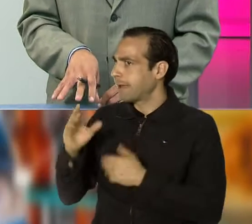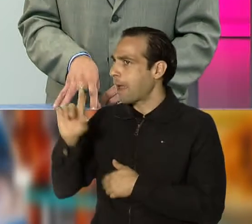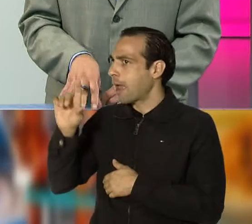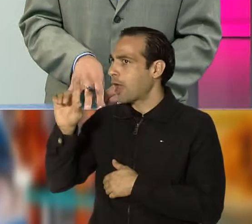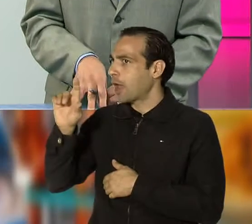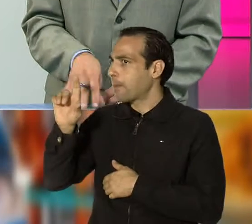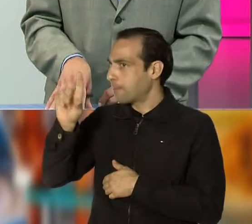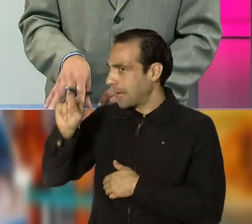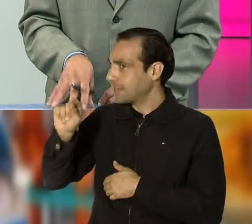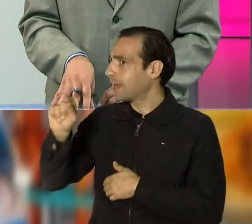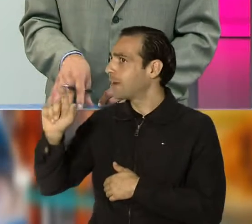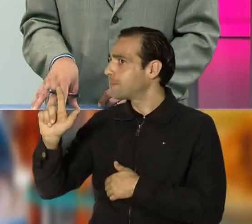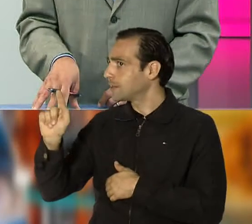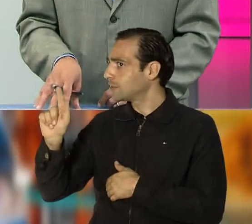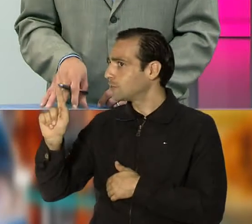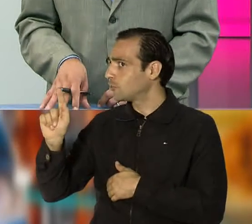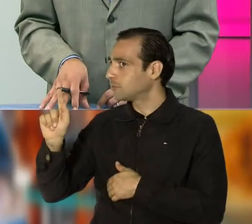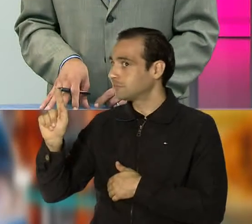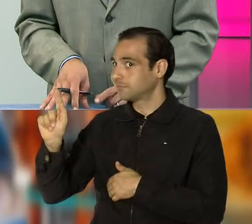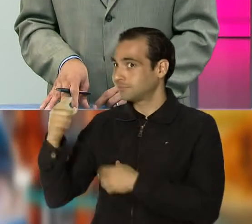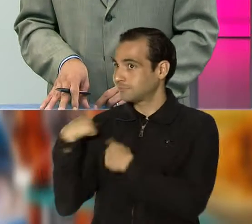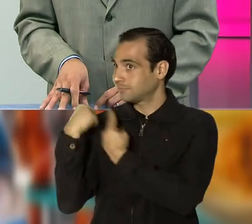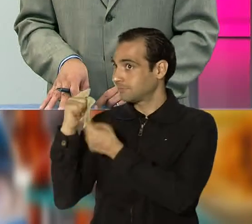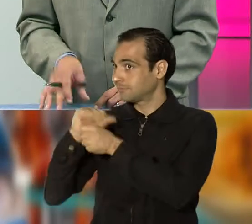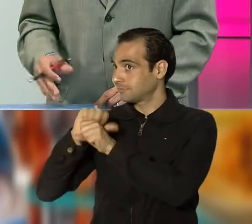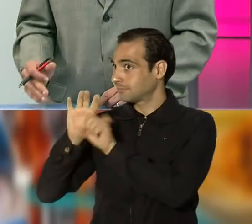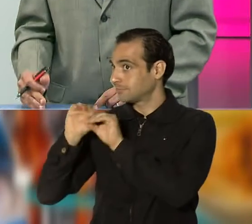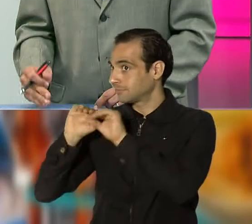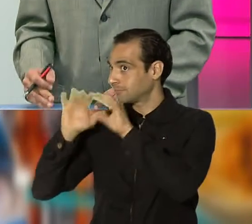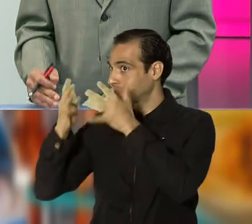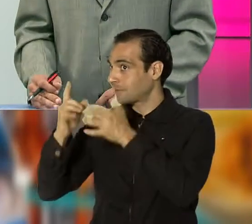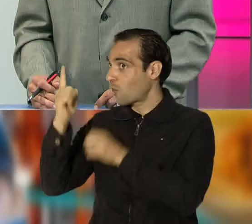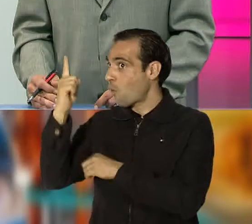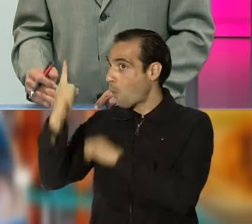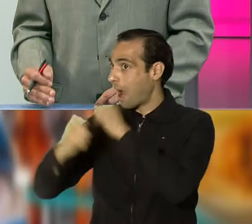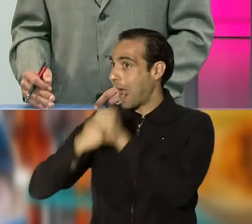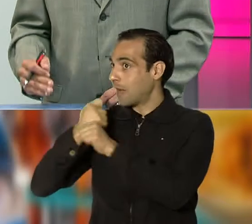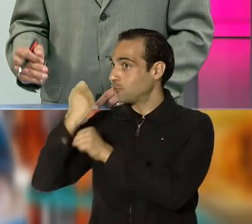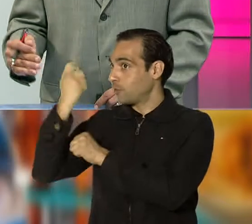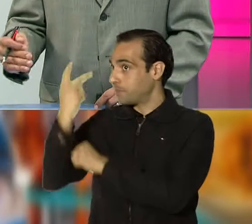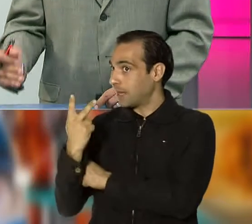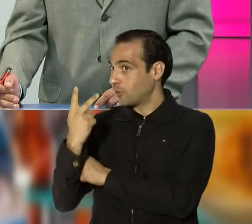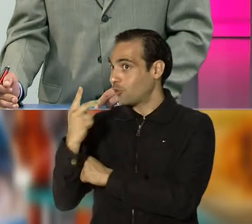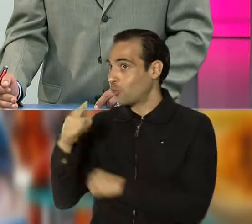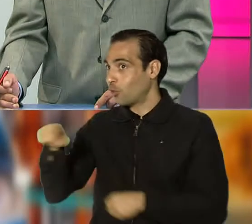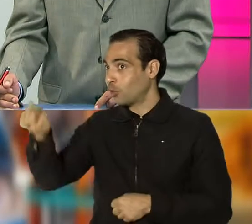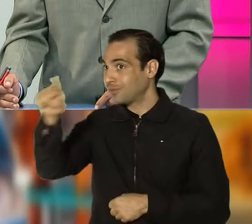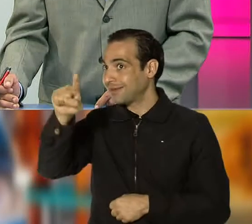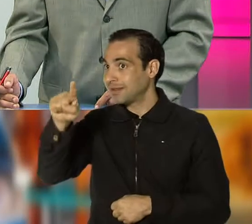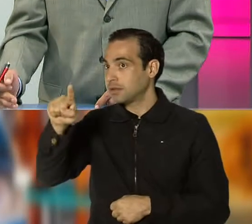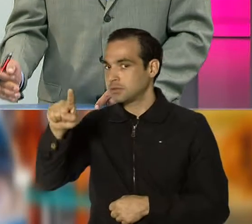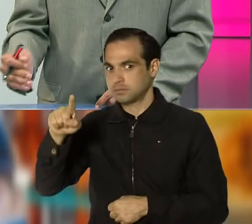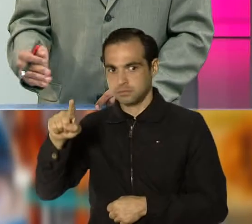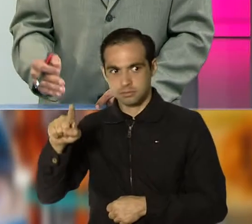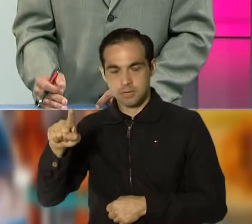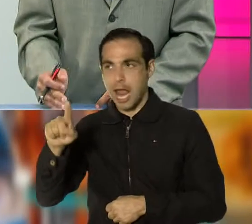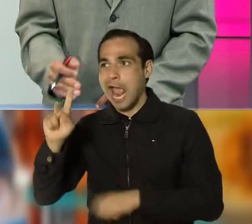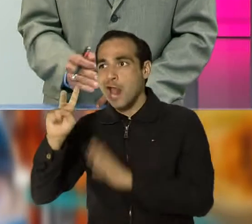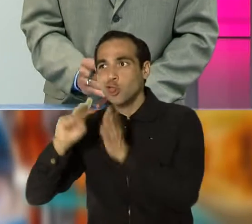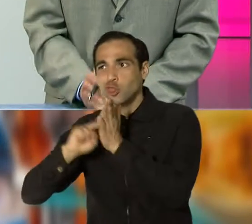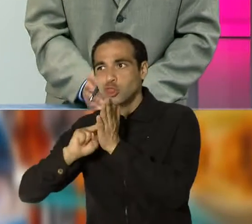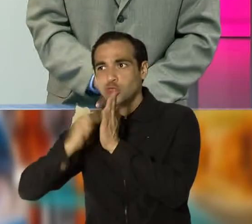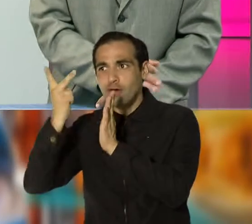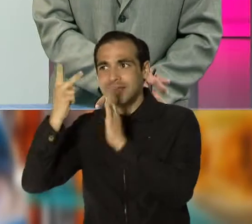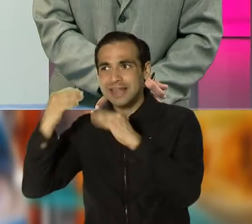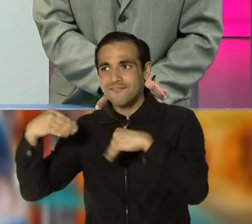y más de medio de pandemia, ustedes han experimentado el doble de ventas de lo que se había registrado